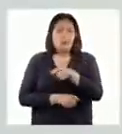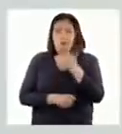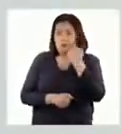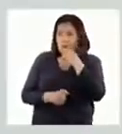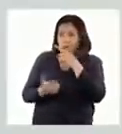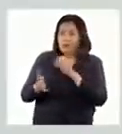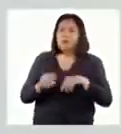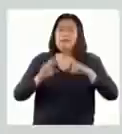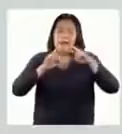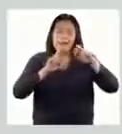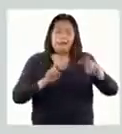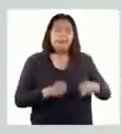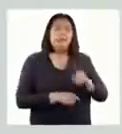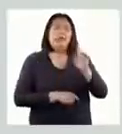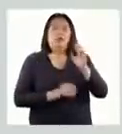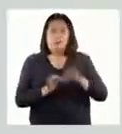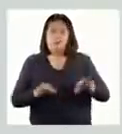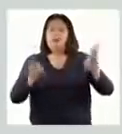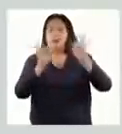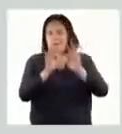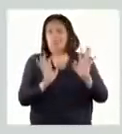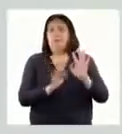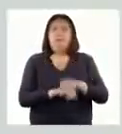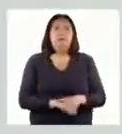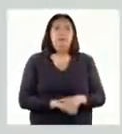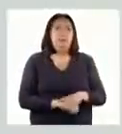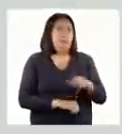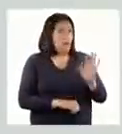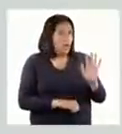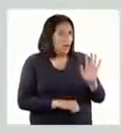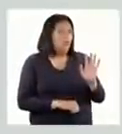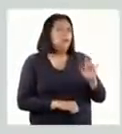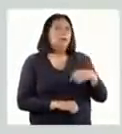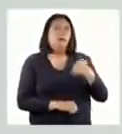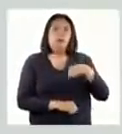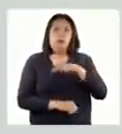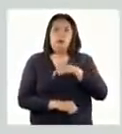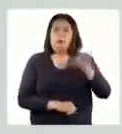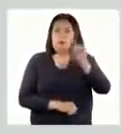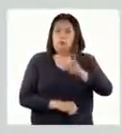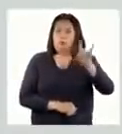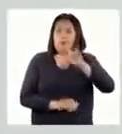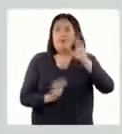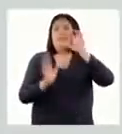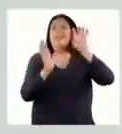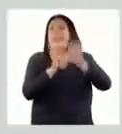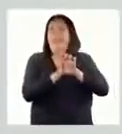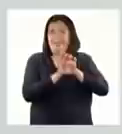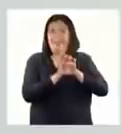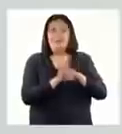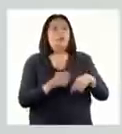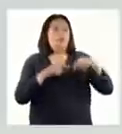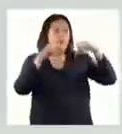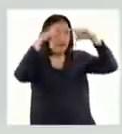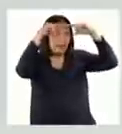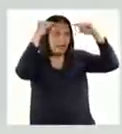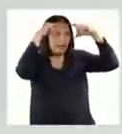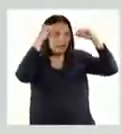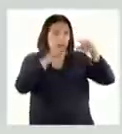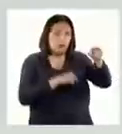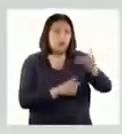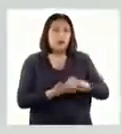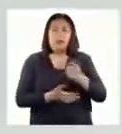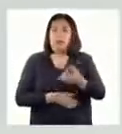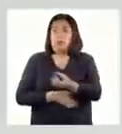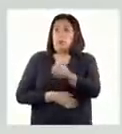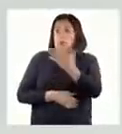juntas analicemos algo importante. Para ello, usaremos el ejemplo de la lechuza.